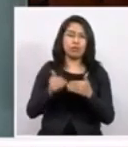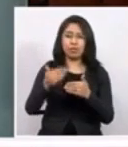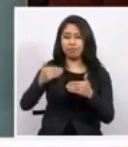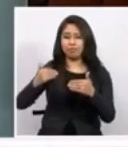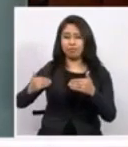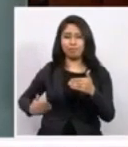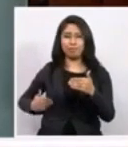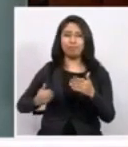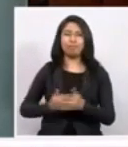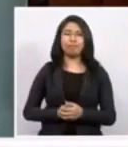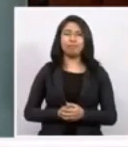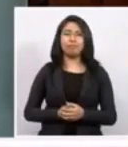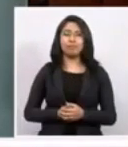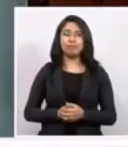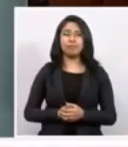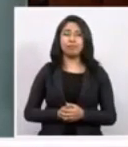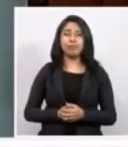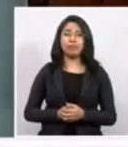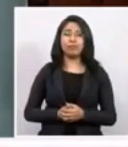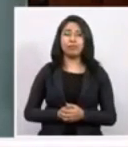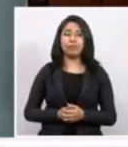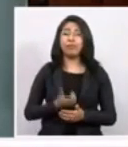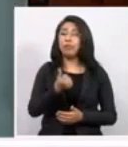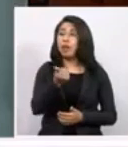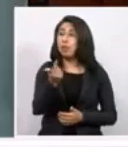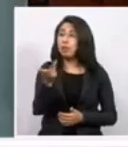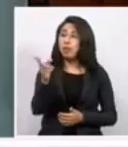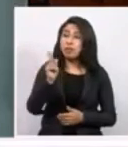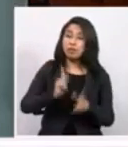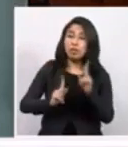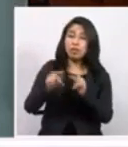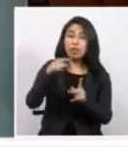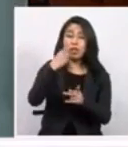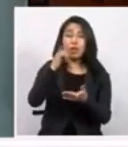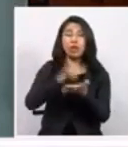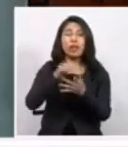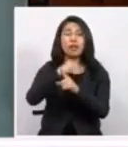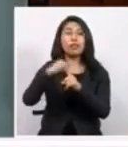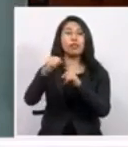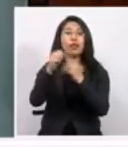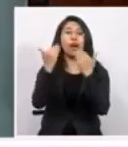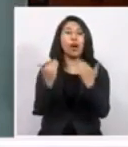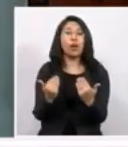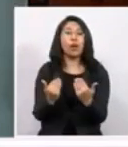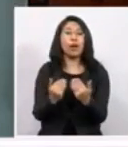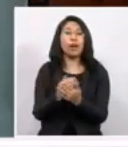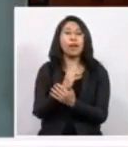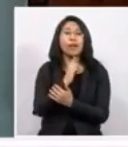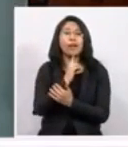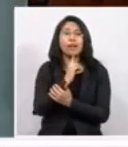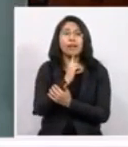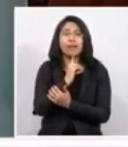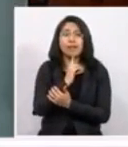boliviano. Hay quienes han argumentado que la situación actual es producto única y